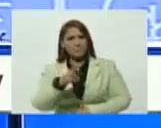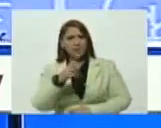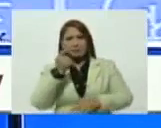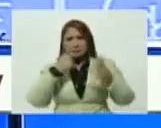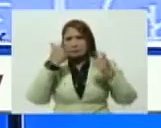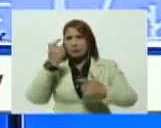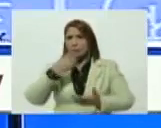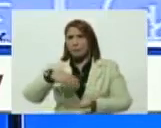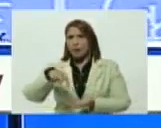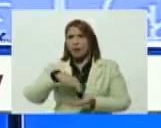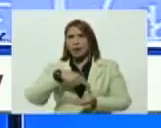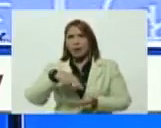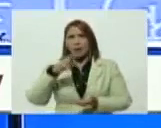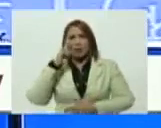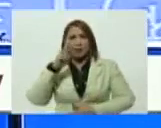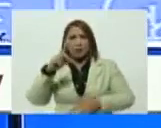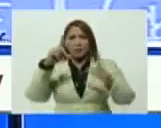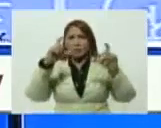allá.